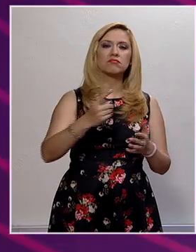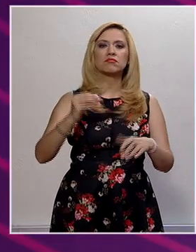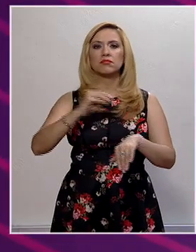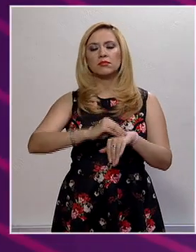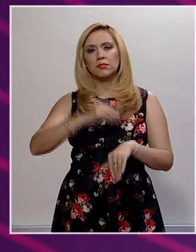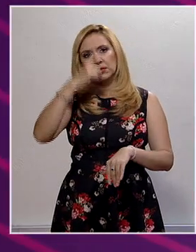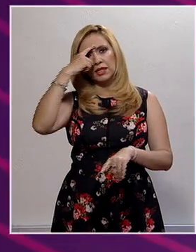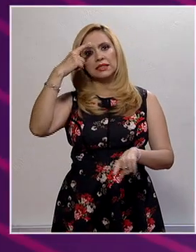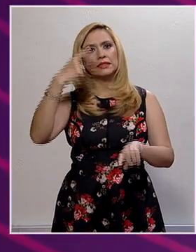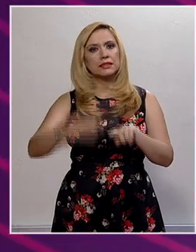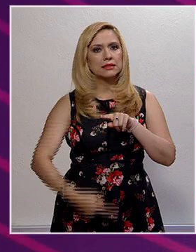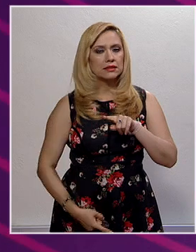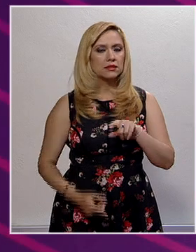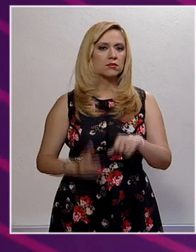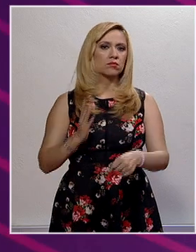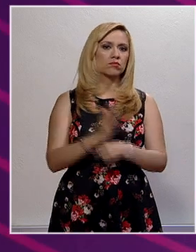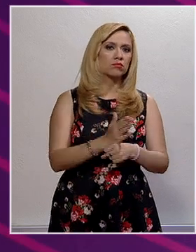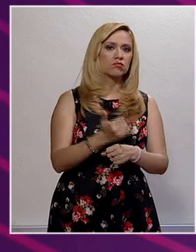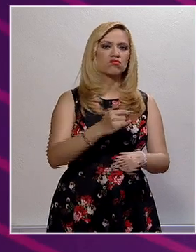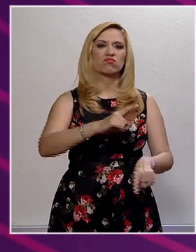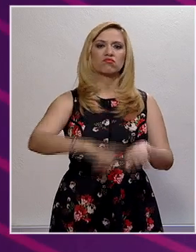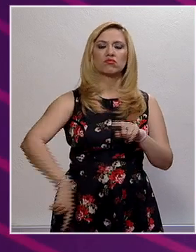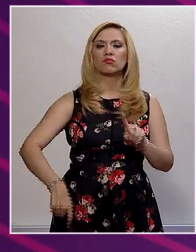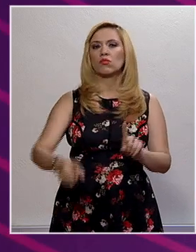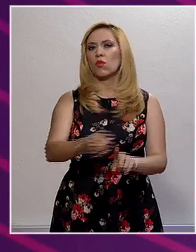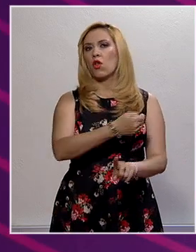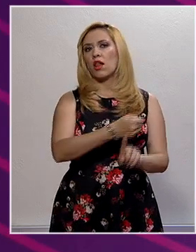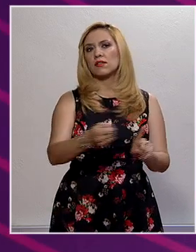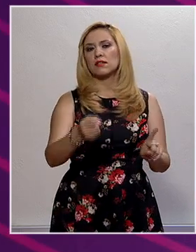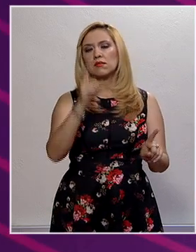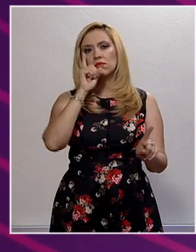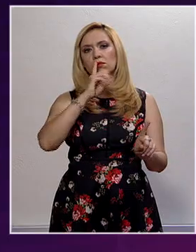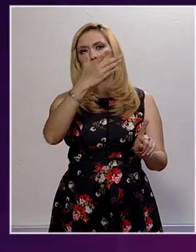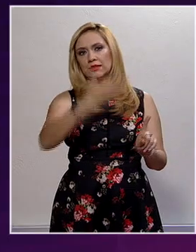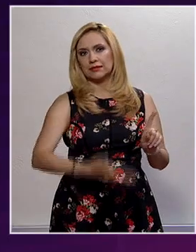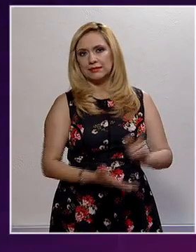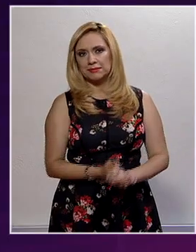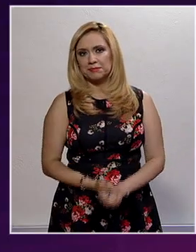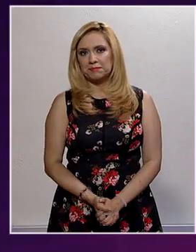para prevenir, sancionar y erradicar la violencia de género.